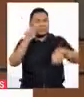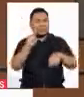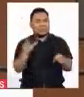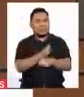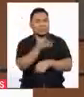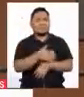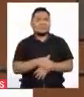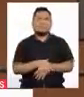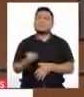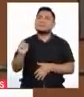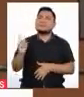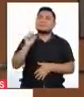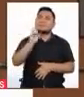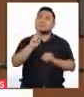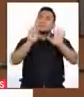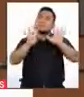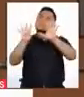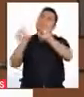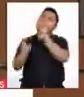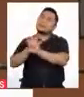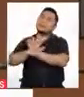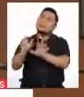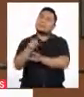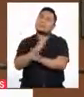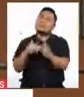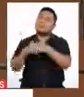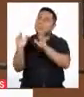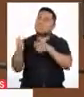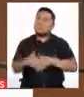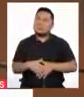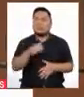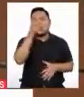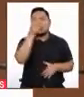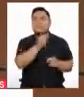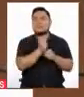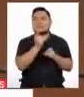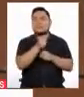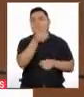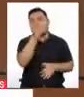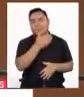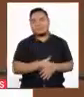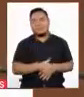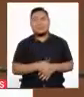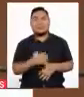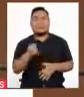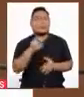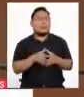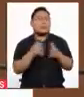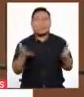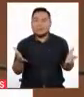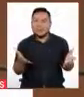está llena? No, hay 299 personas. O sea, a tomo de broma, de burla, algo tan